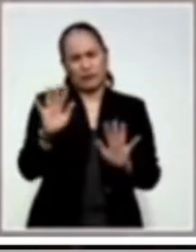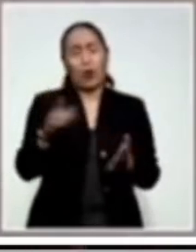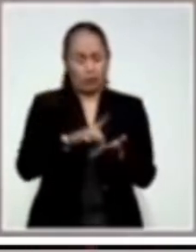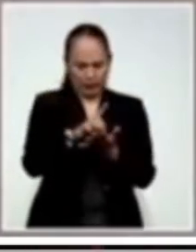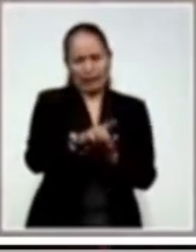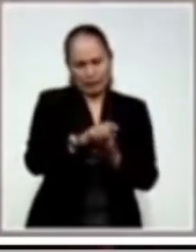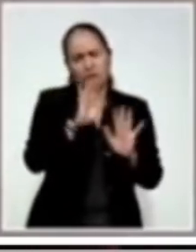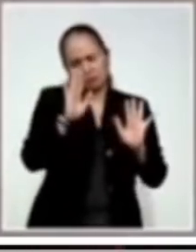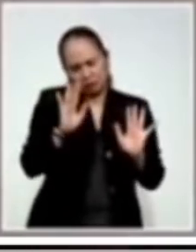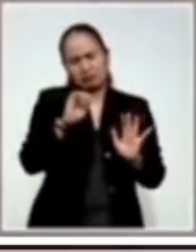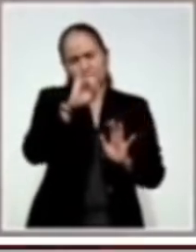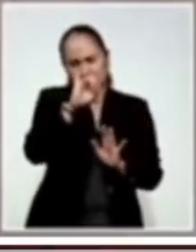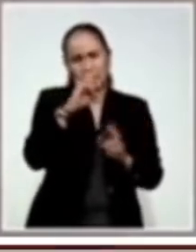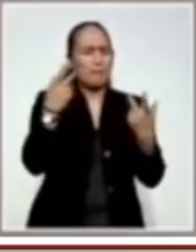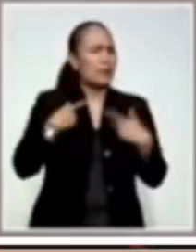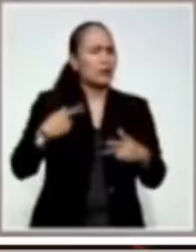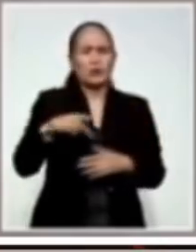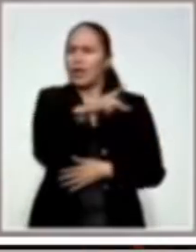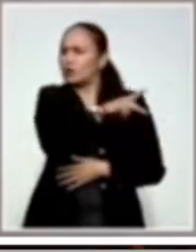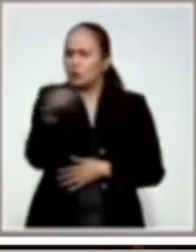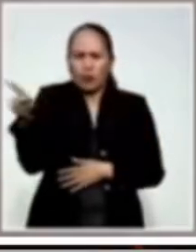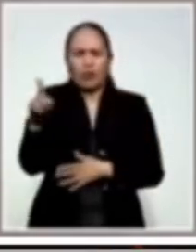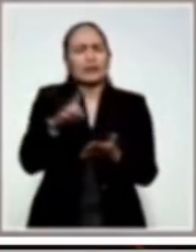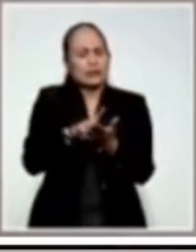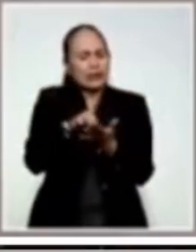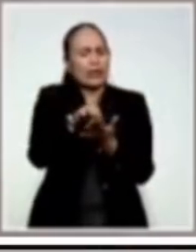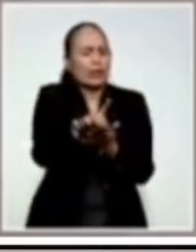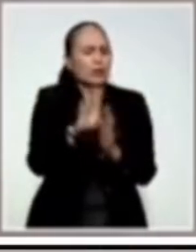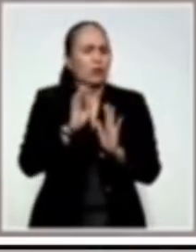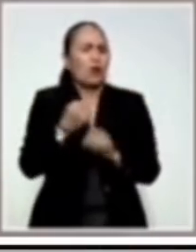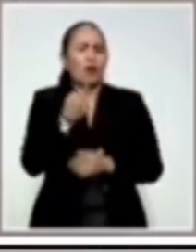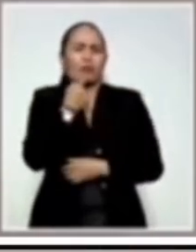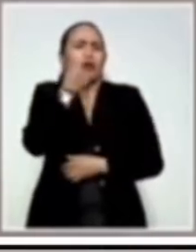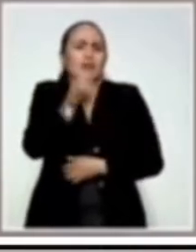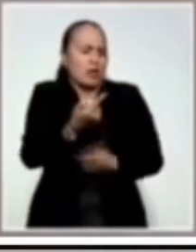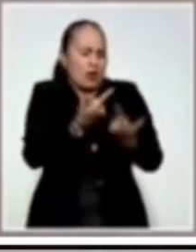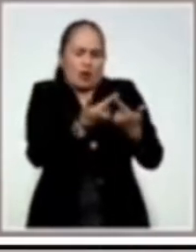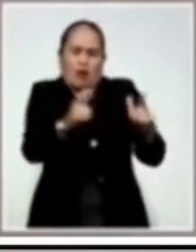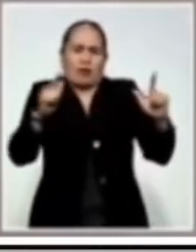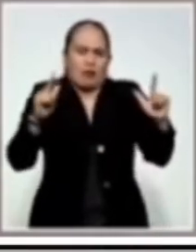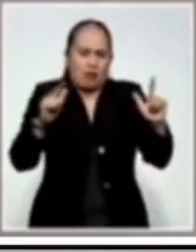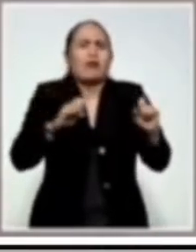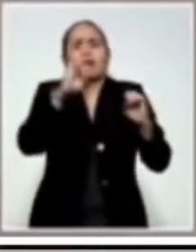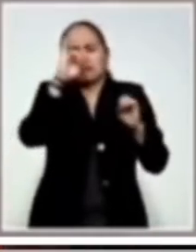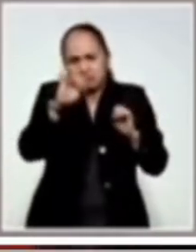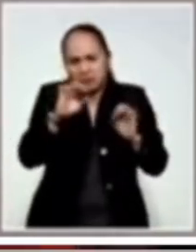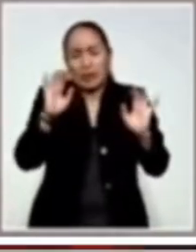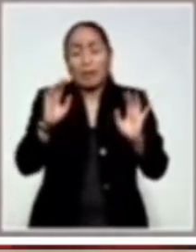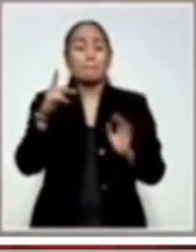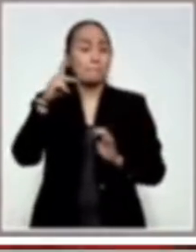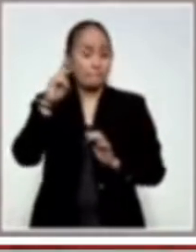En este país todas las personas tienen el derecho de decir lo que quieran. No, esto no